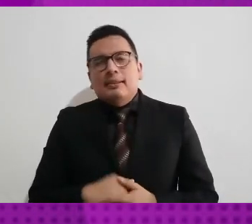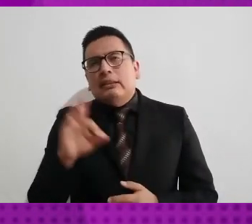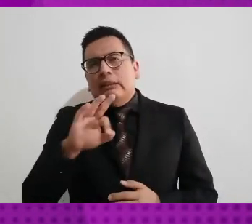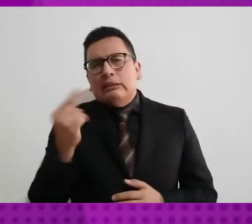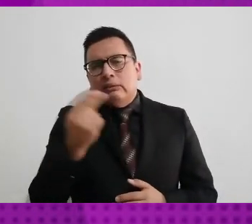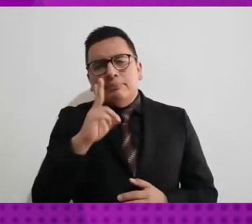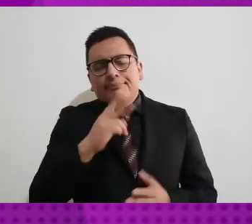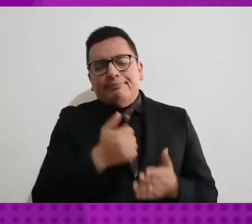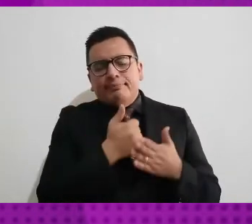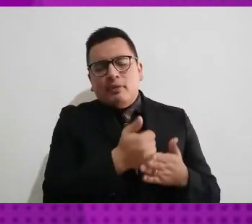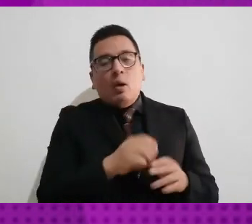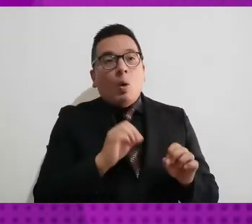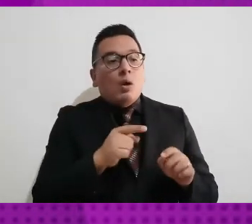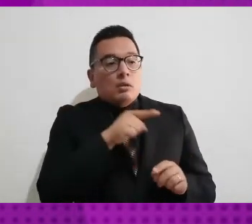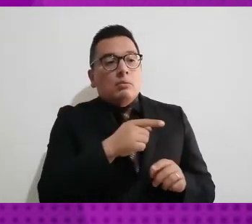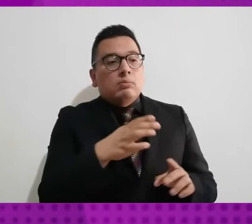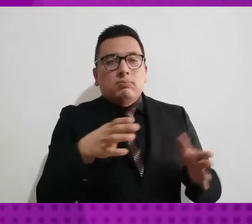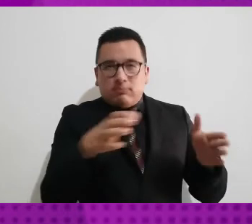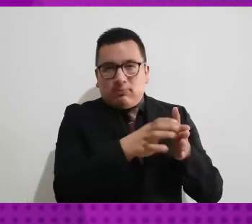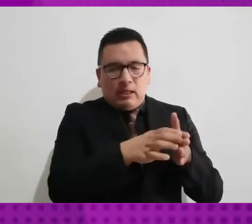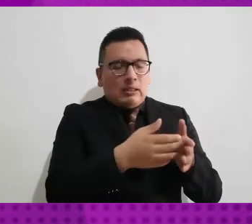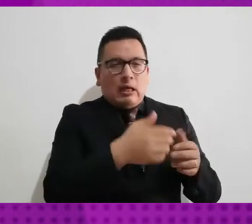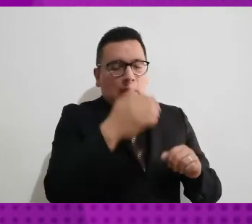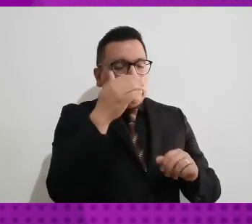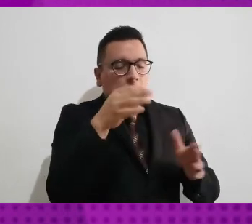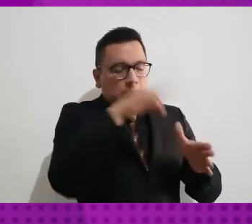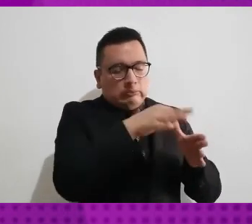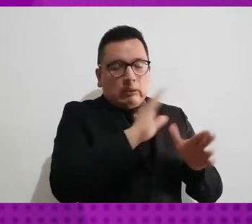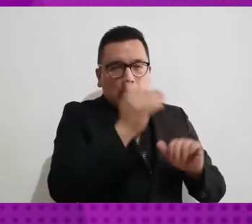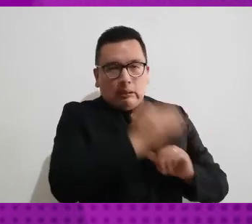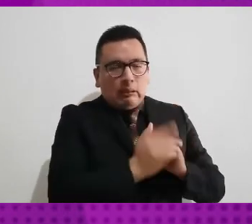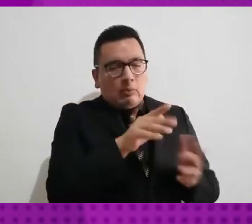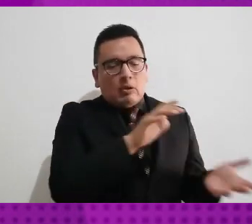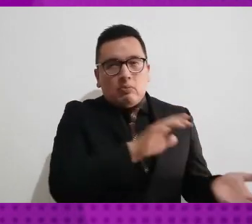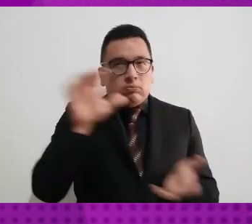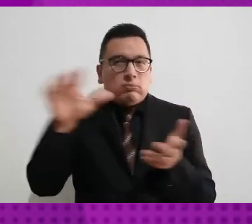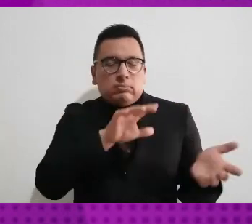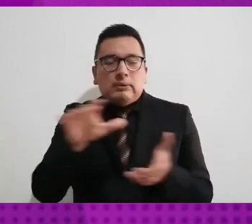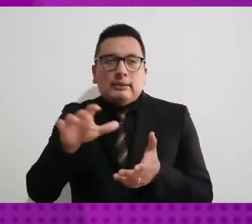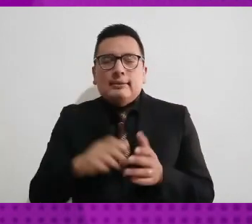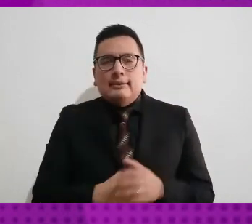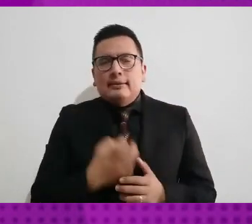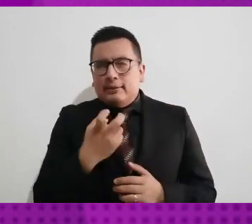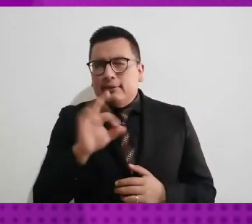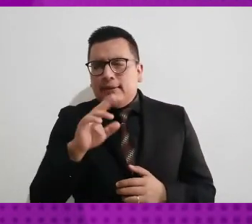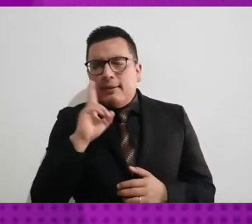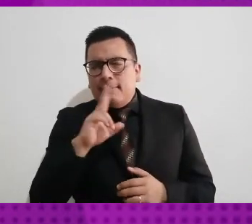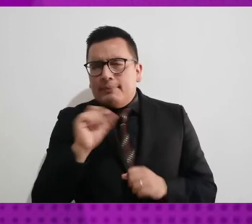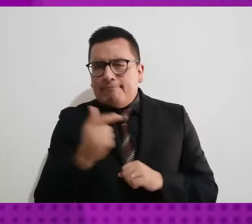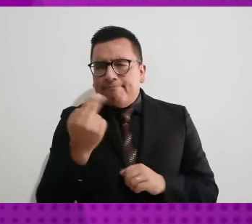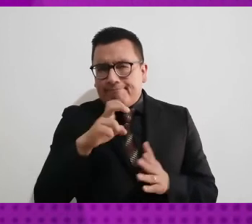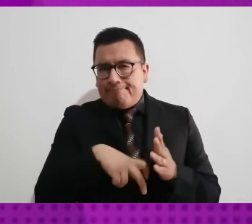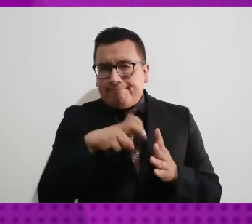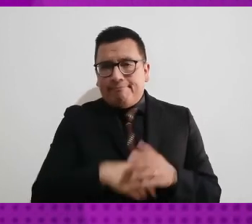mecanismos de recolección de los paquetes electorales, que son fundamentales para el éxito y la validez de una elección, que yo creo que sí requieren